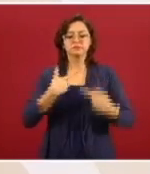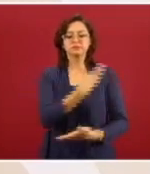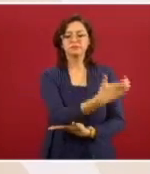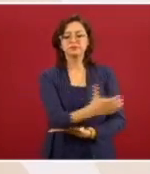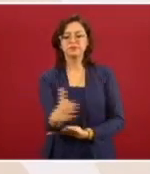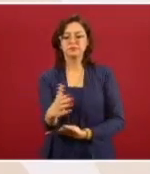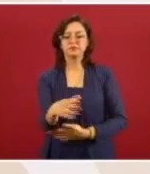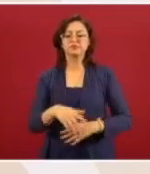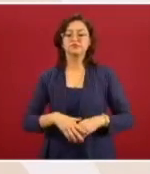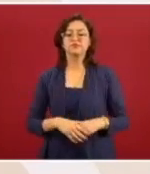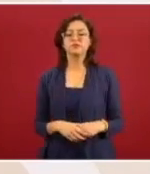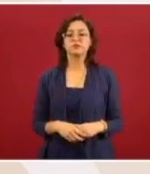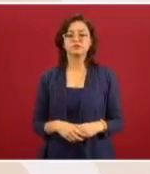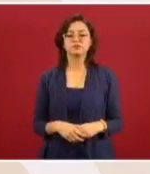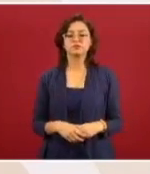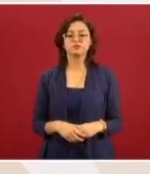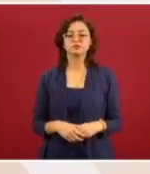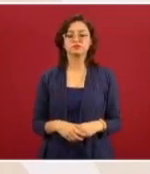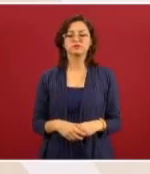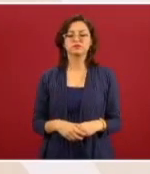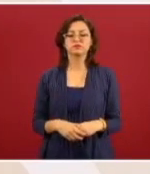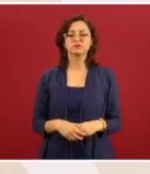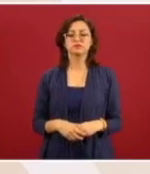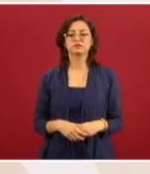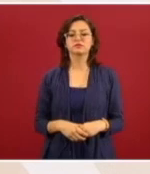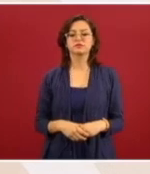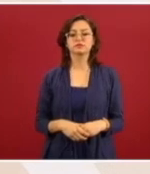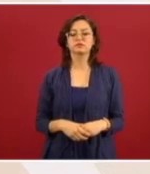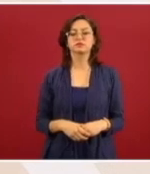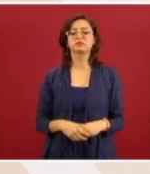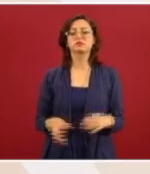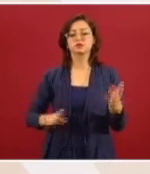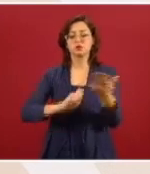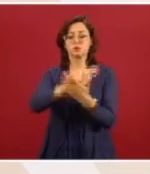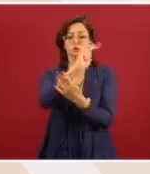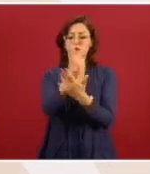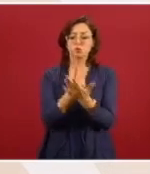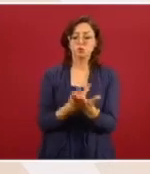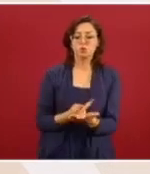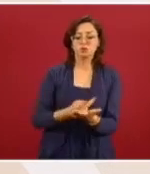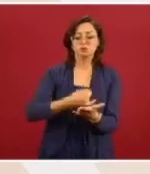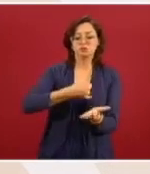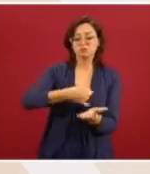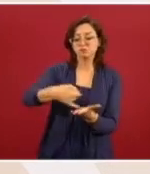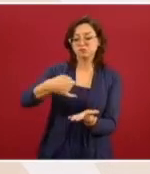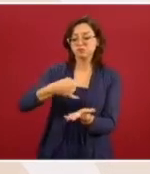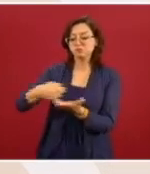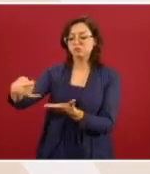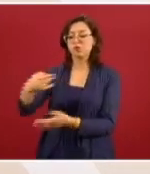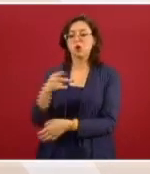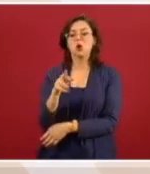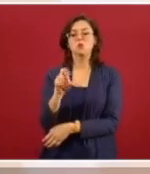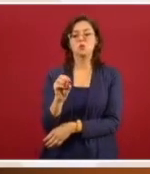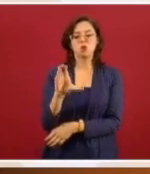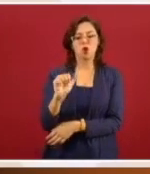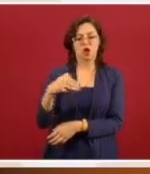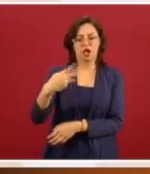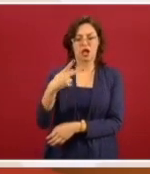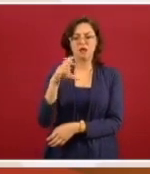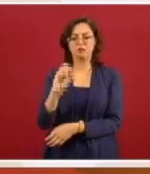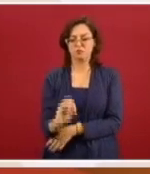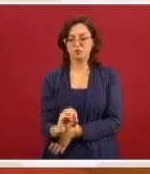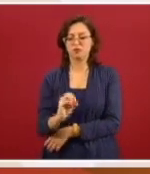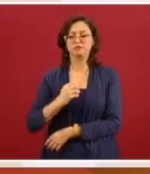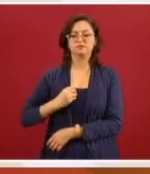El programa de producción para el bienestar, antes Procampo,